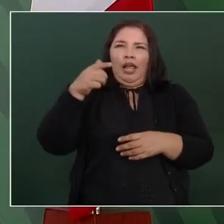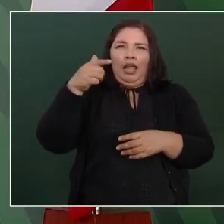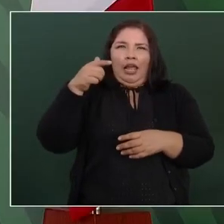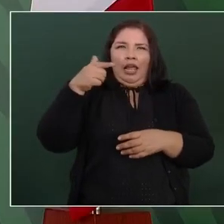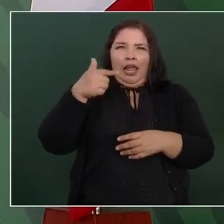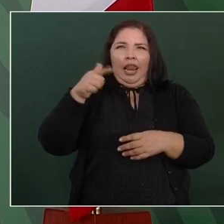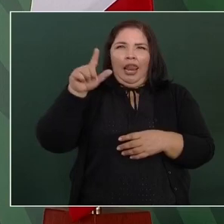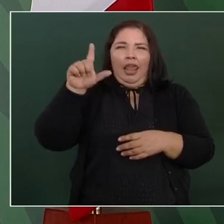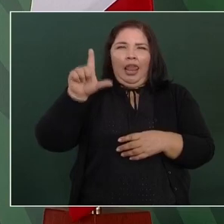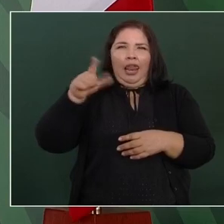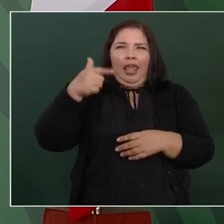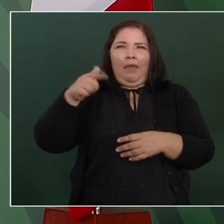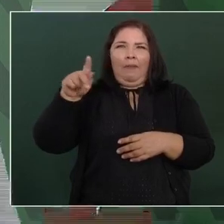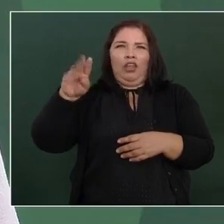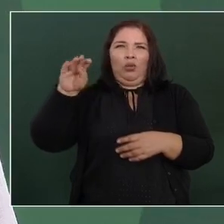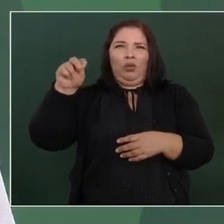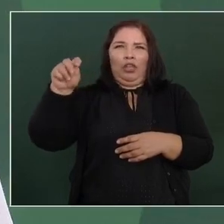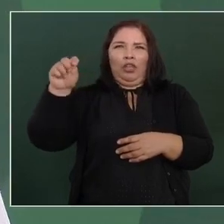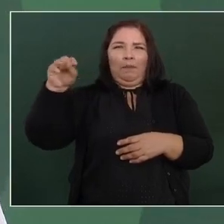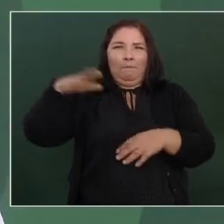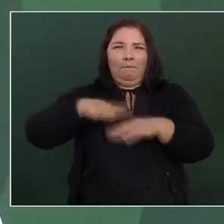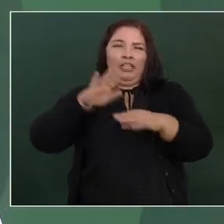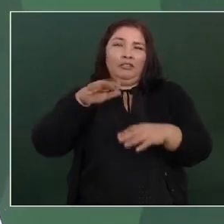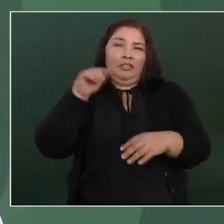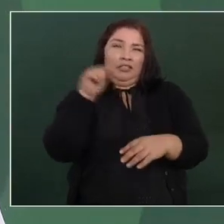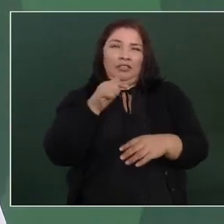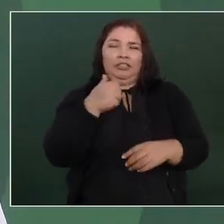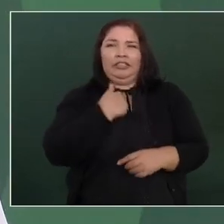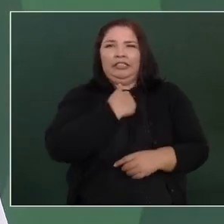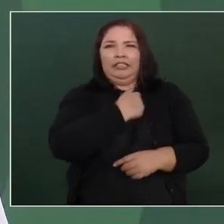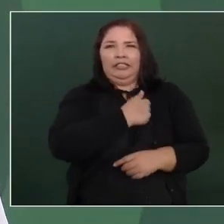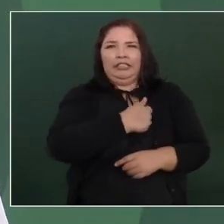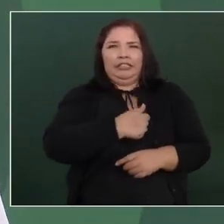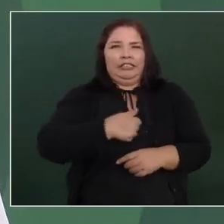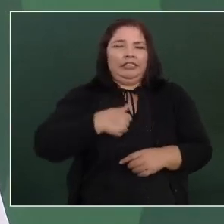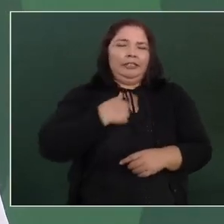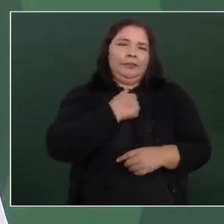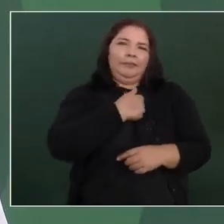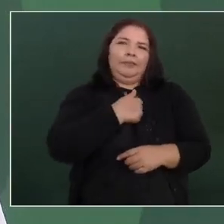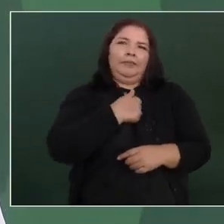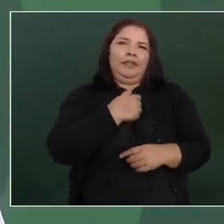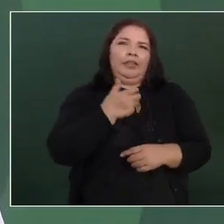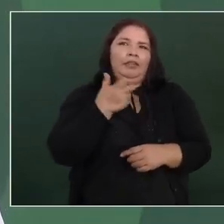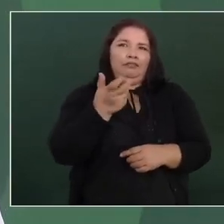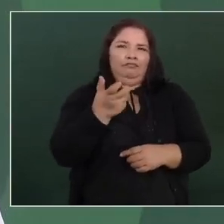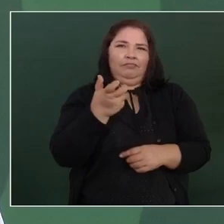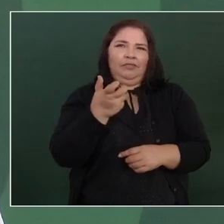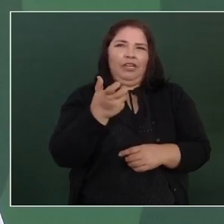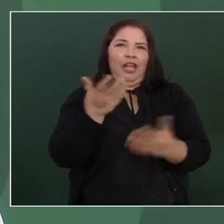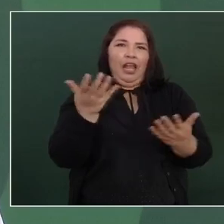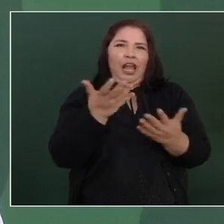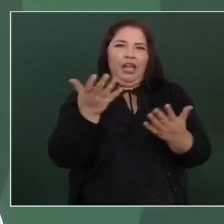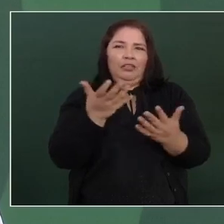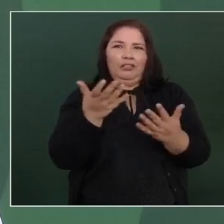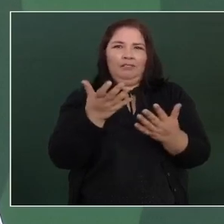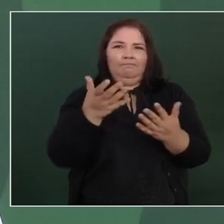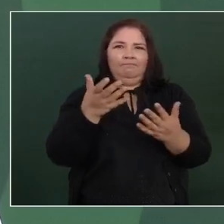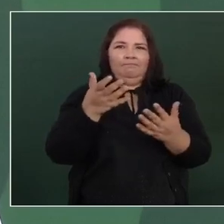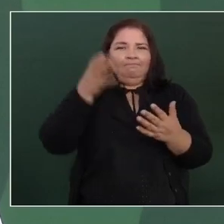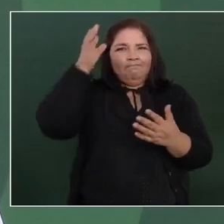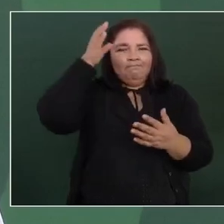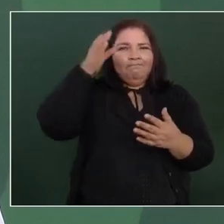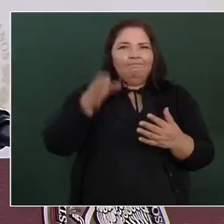LGBTIQ+. Y aunque estos lamentables eventos corresponden al fuero común, como ustedes